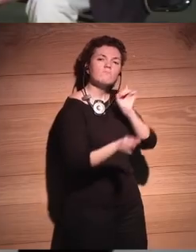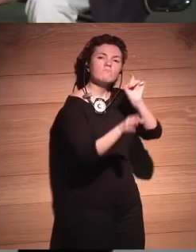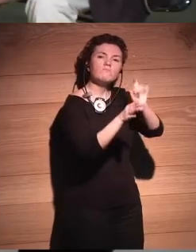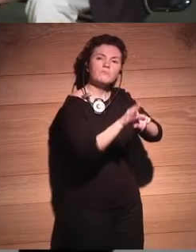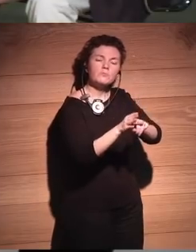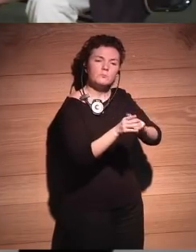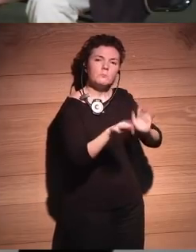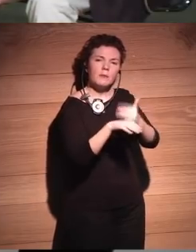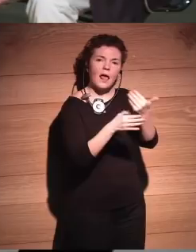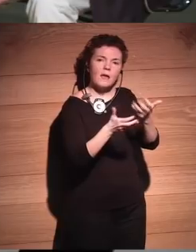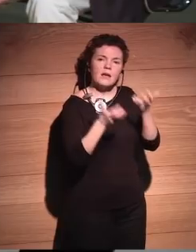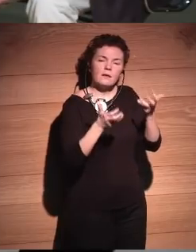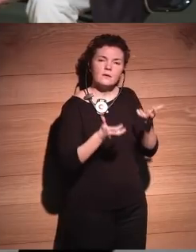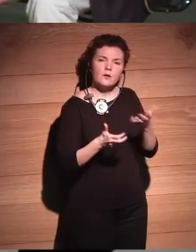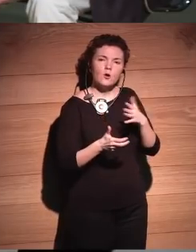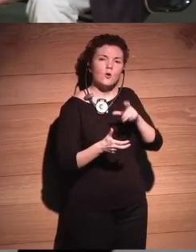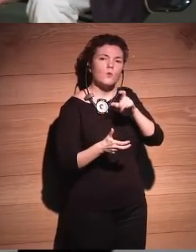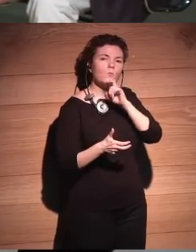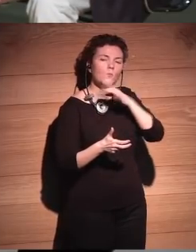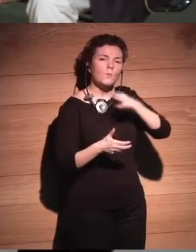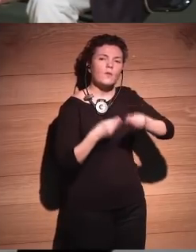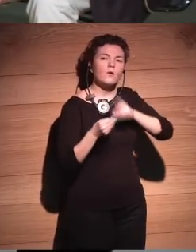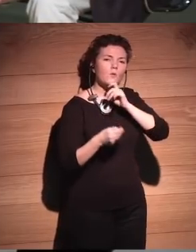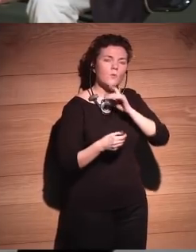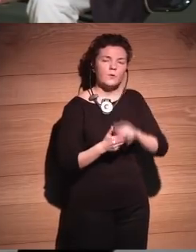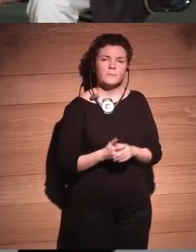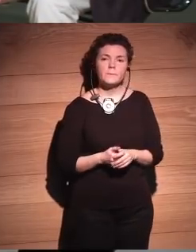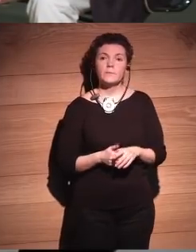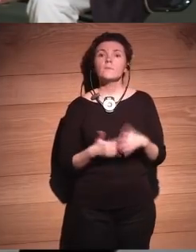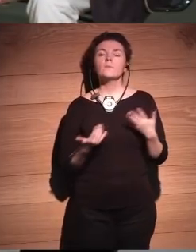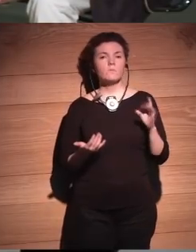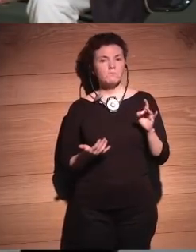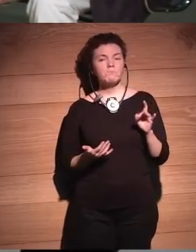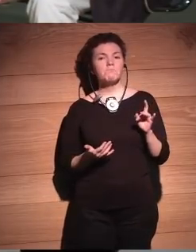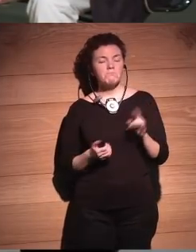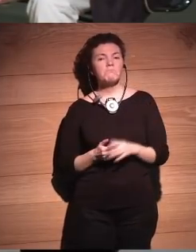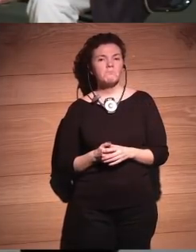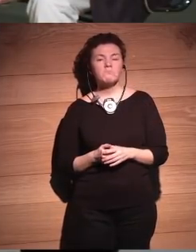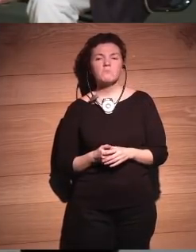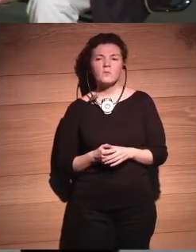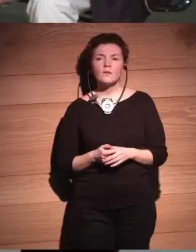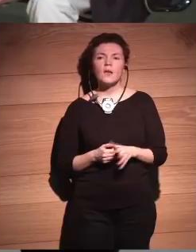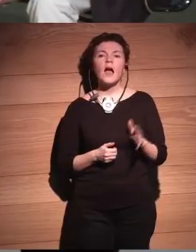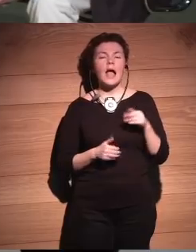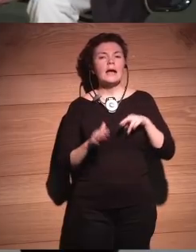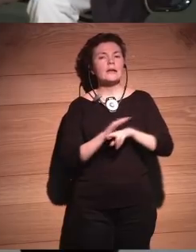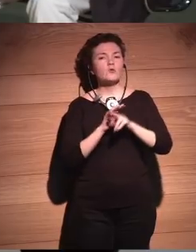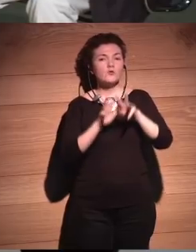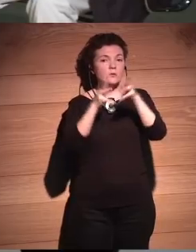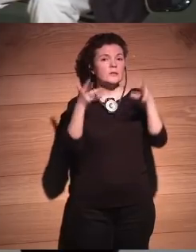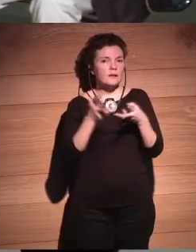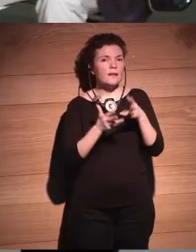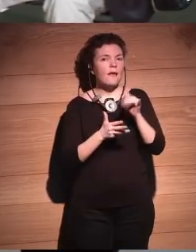poder beneficiarse? Sure. So, Claro, pues sí, bueno, hay hay recursos